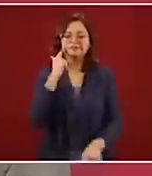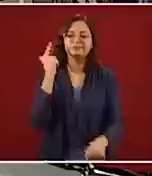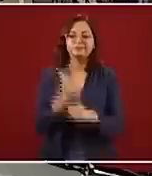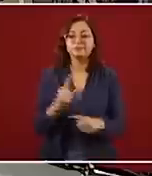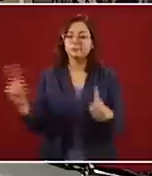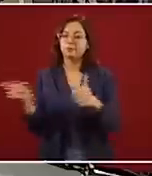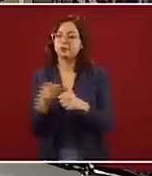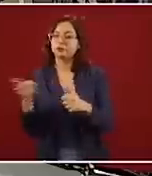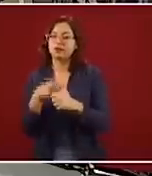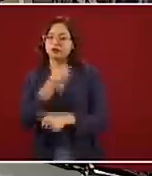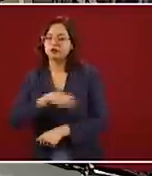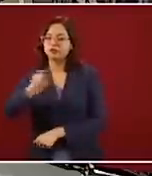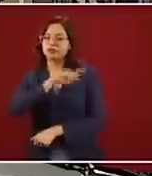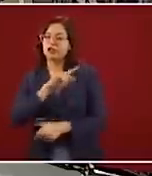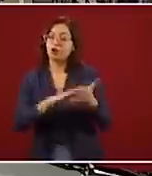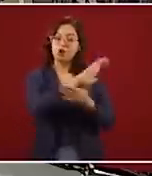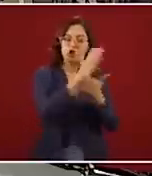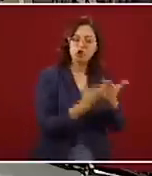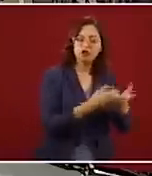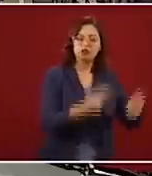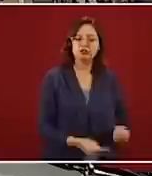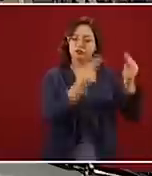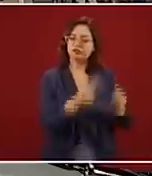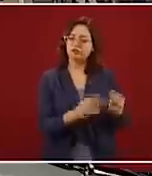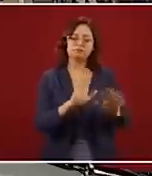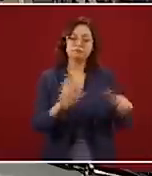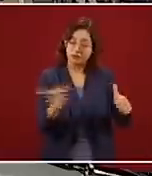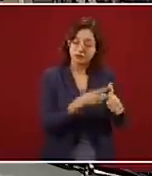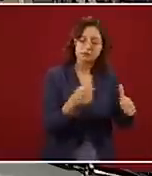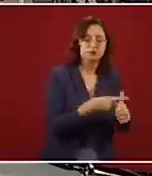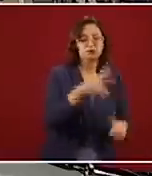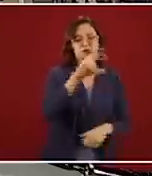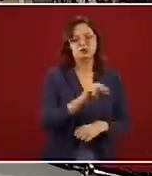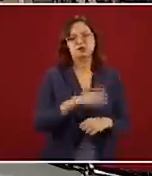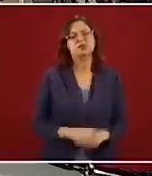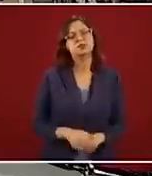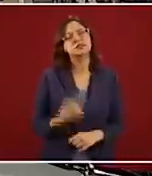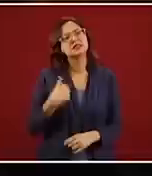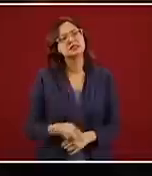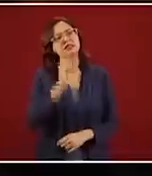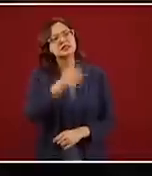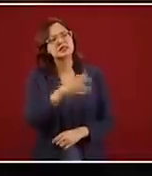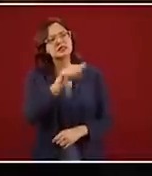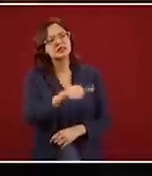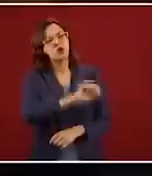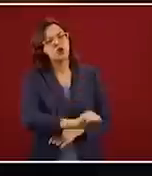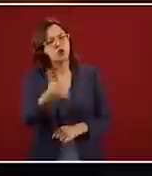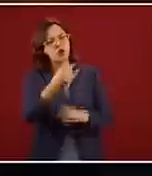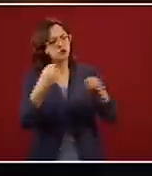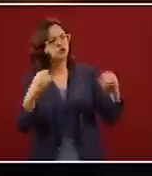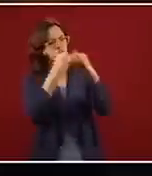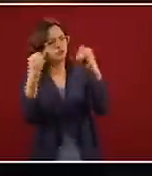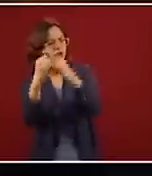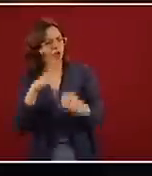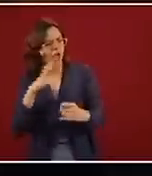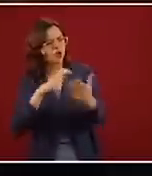no… los contratos o los negocios. ¿Esto quiere decir que los otros institutos que sí tienen contratos? Todos los demás contratos, institutos ya